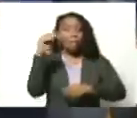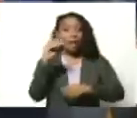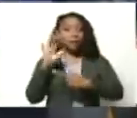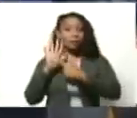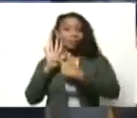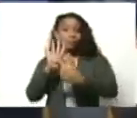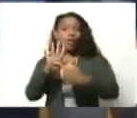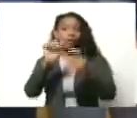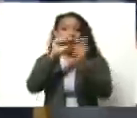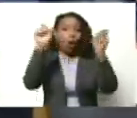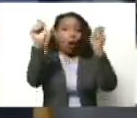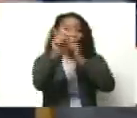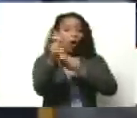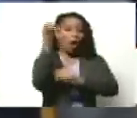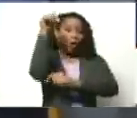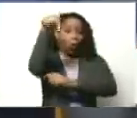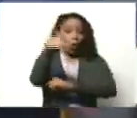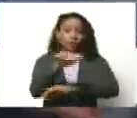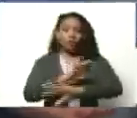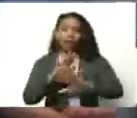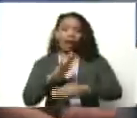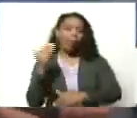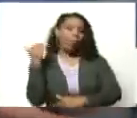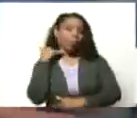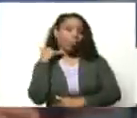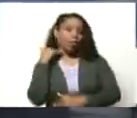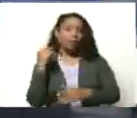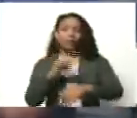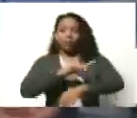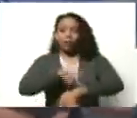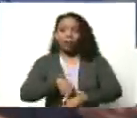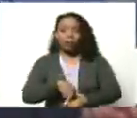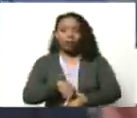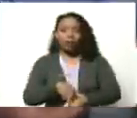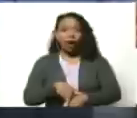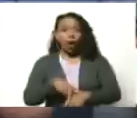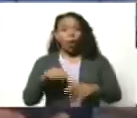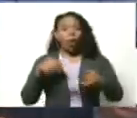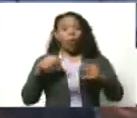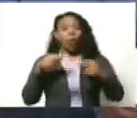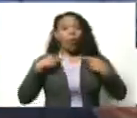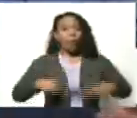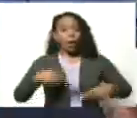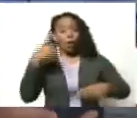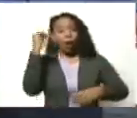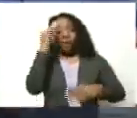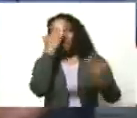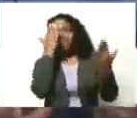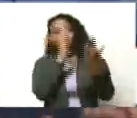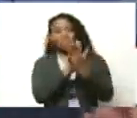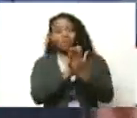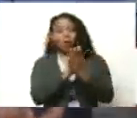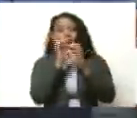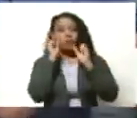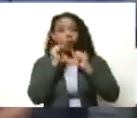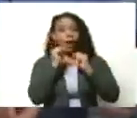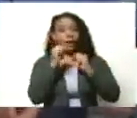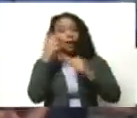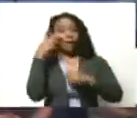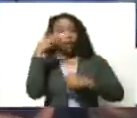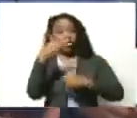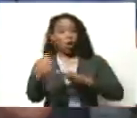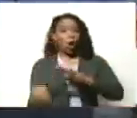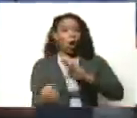indicador de los cambios que ha habido. Hoy ya es tarde. Ya la humanidad está enfrentando severos